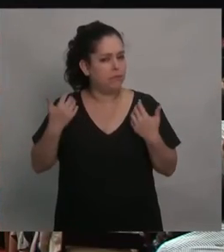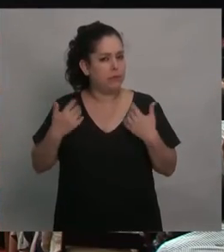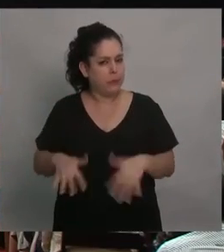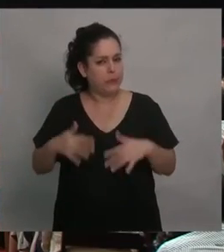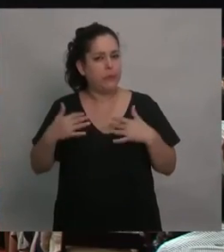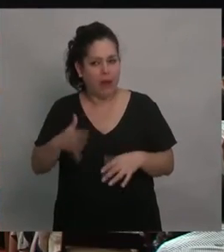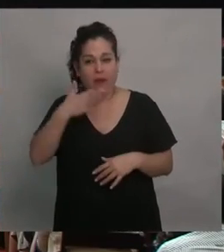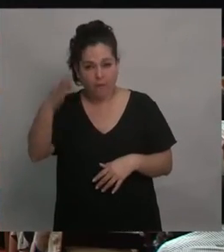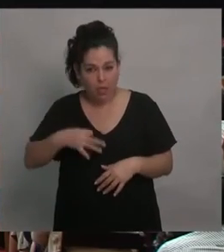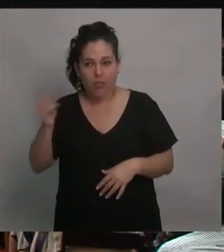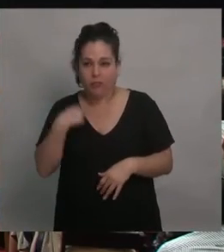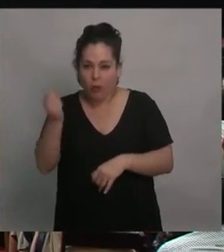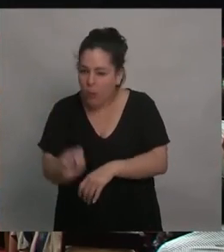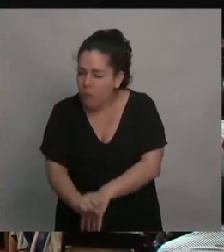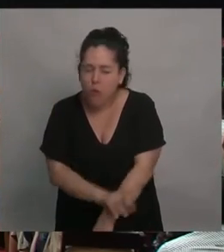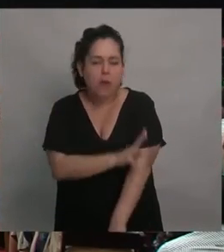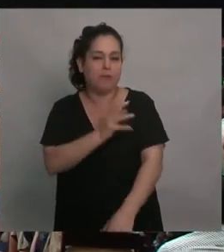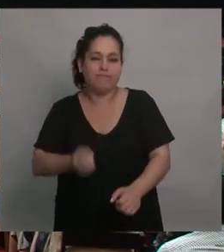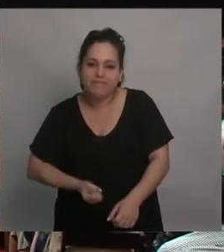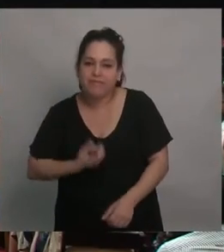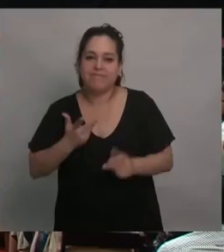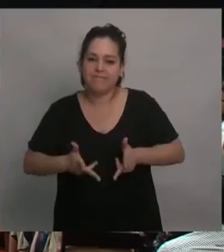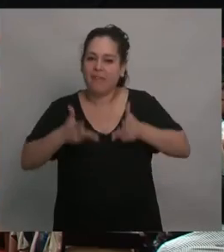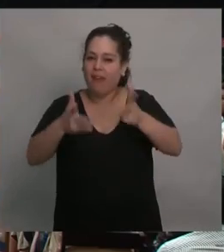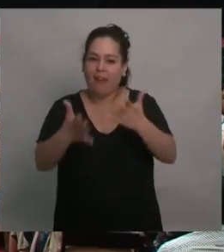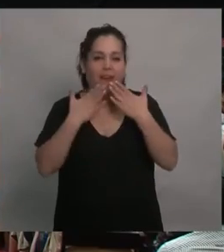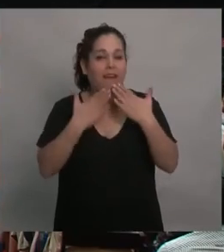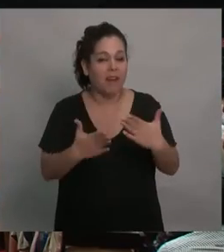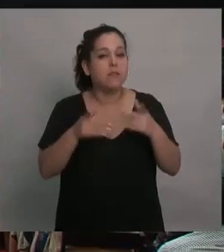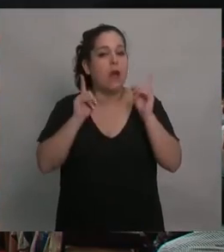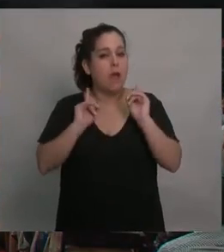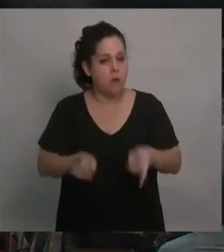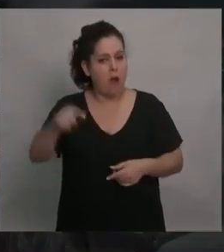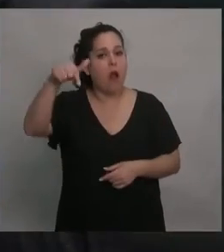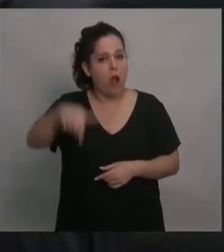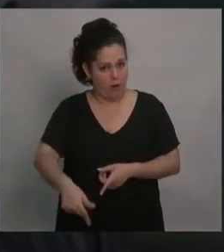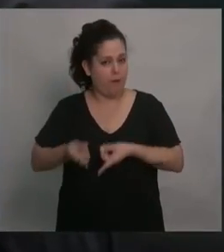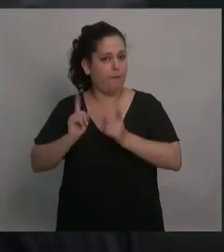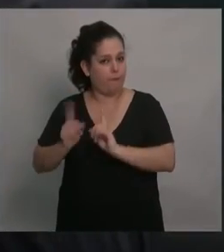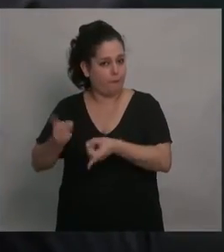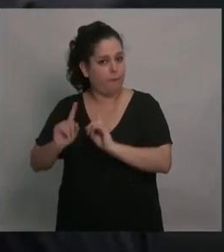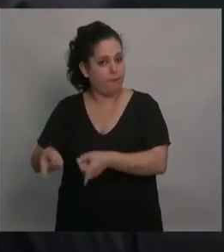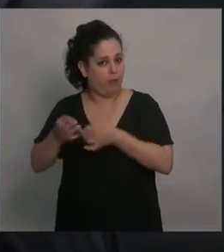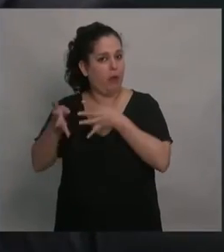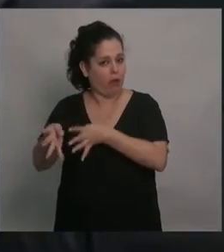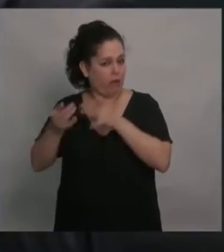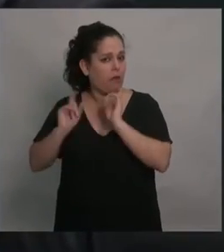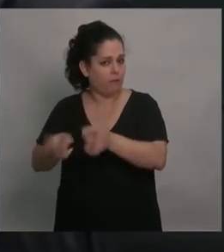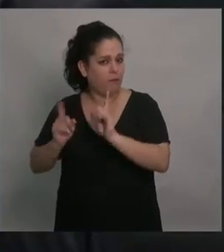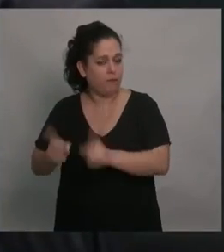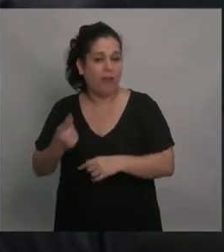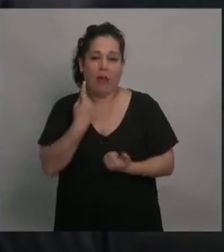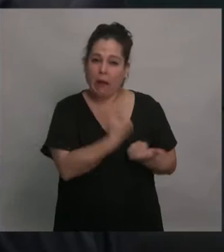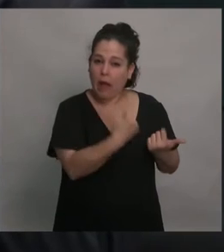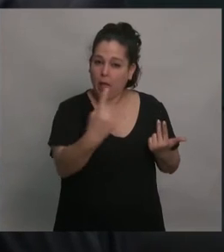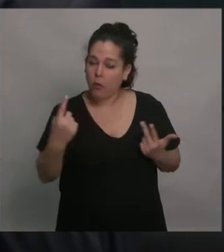sentimos profundamente emocionados por darles las gracias. Pero ahora la batalla continúa. Ahora cada uno de los cinco, cada miembro del pueblo